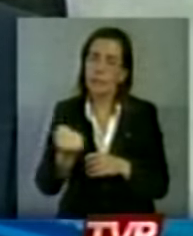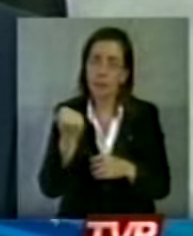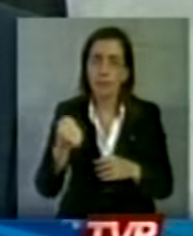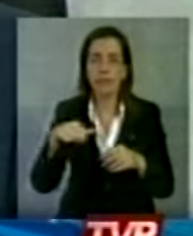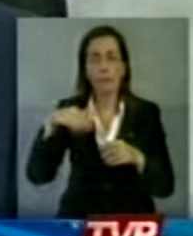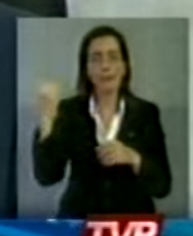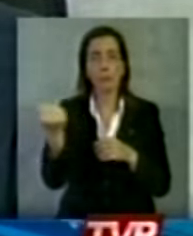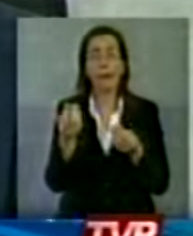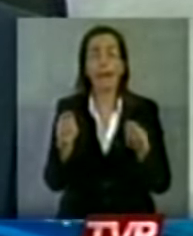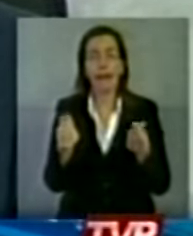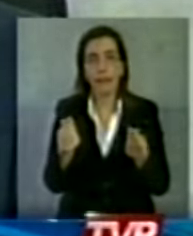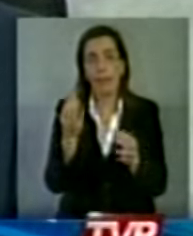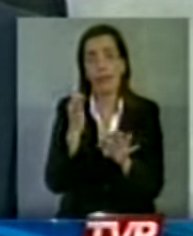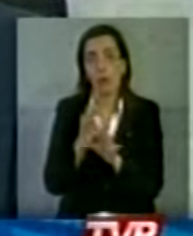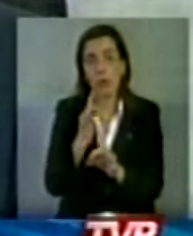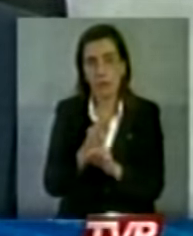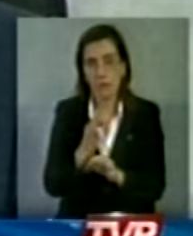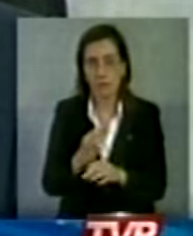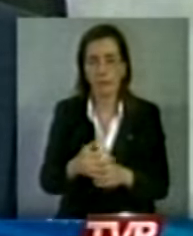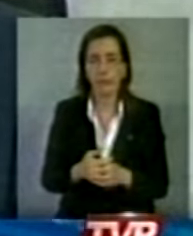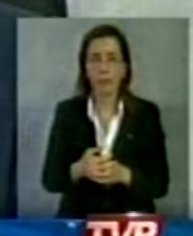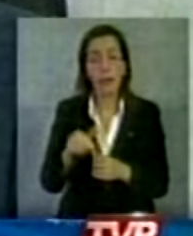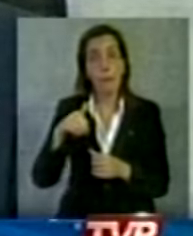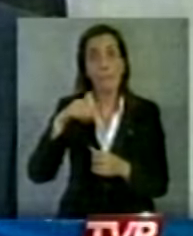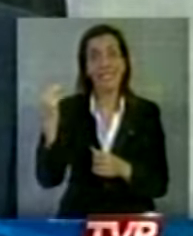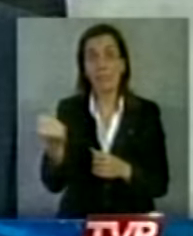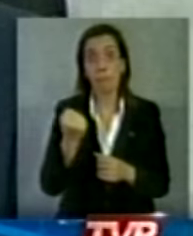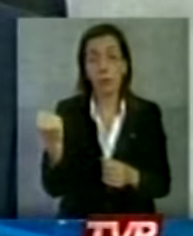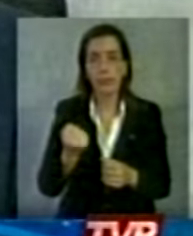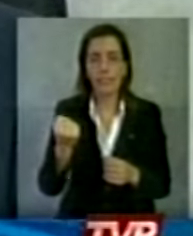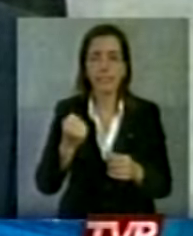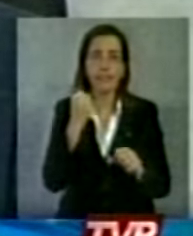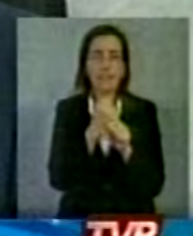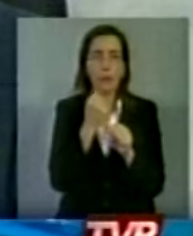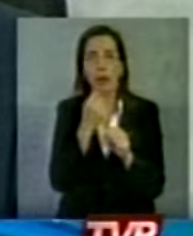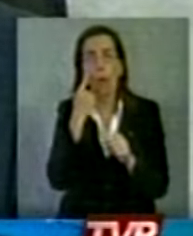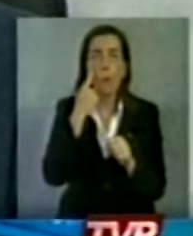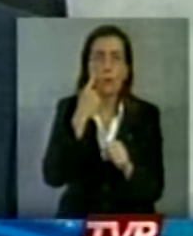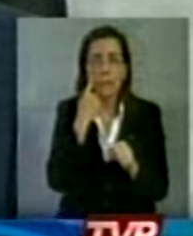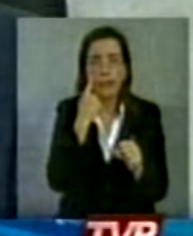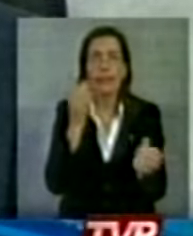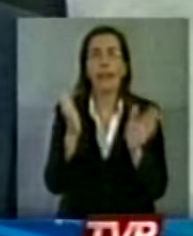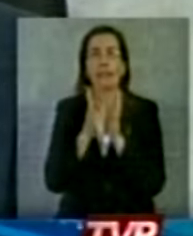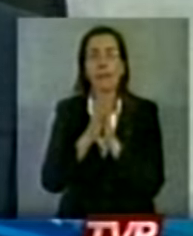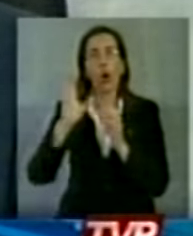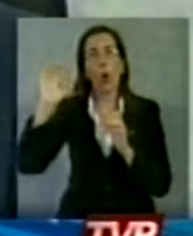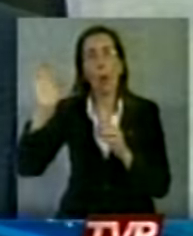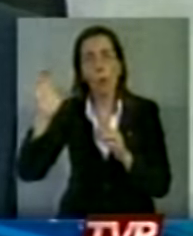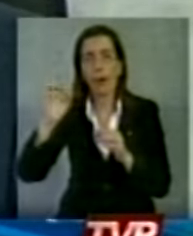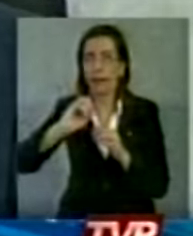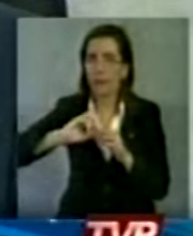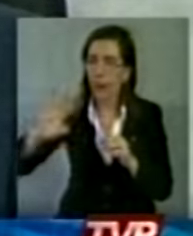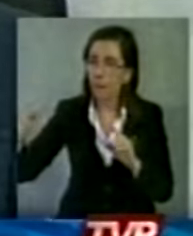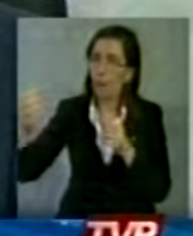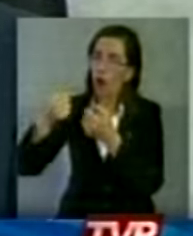calidad educativa. Para ello es vital el trabajo conjunto con intendencias y comunas rurales, para lo cual se han